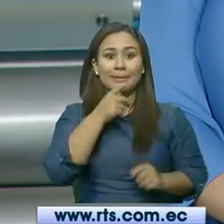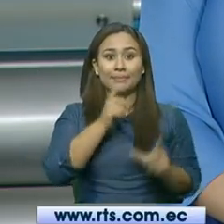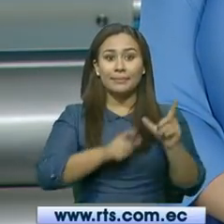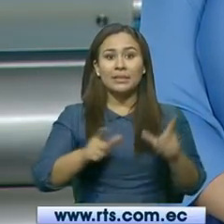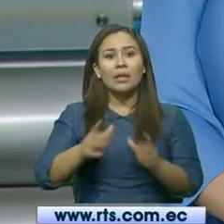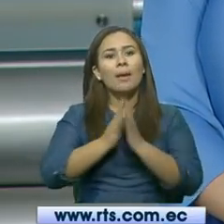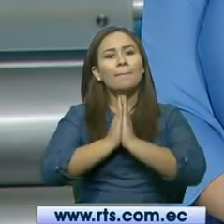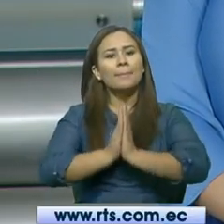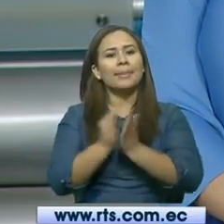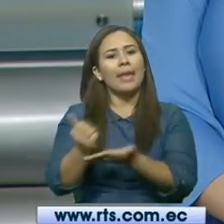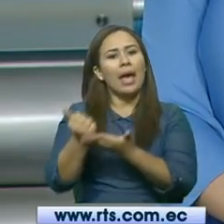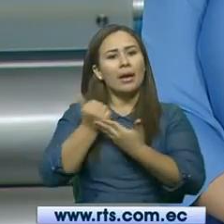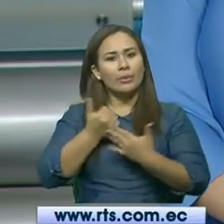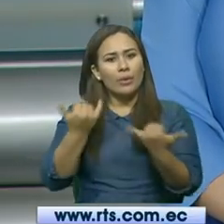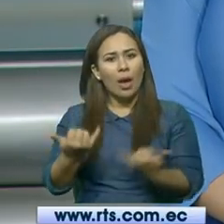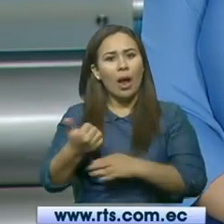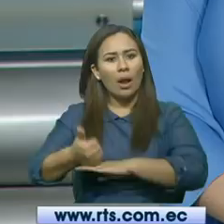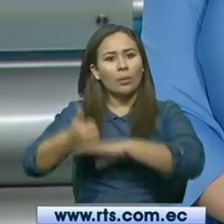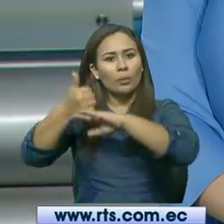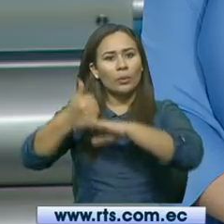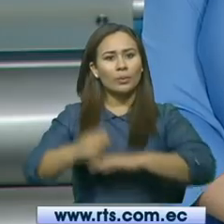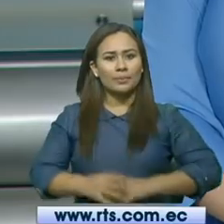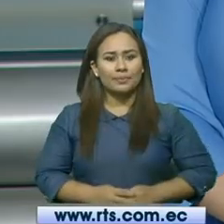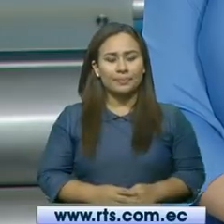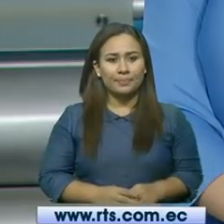piden ayuda a las autoridades